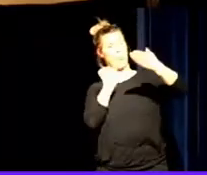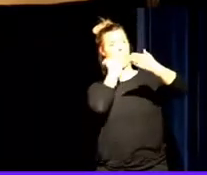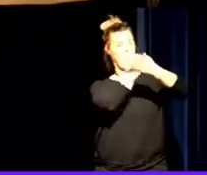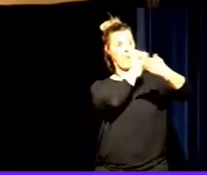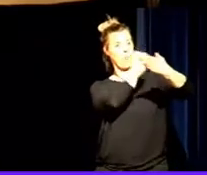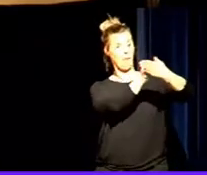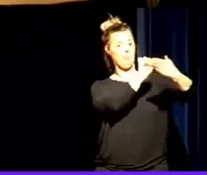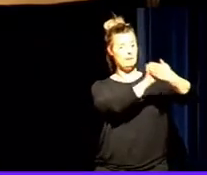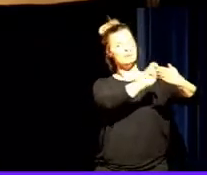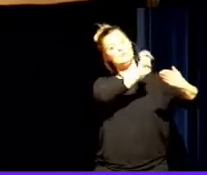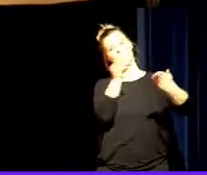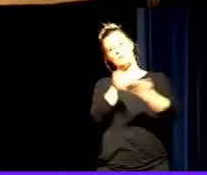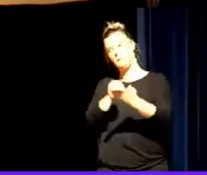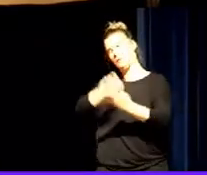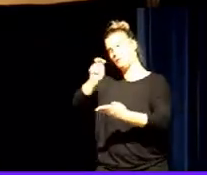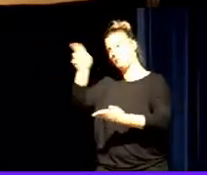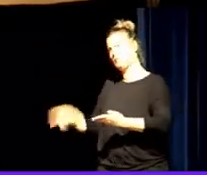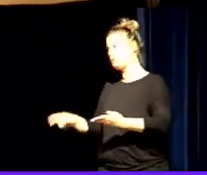veces darle a alguien.